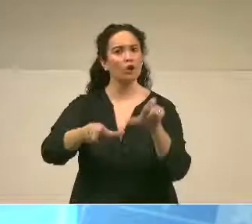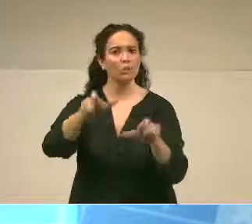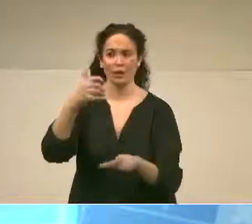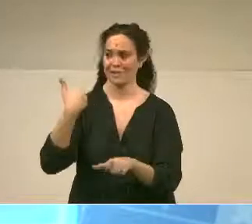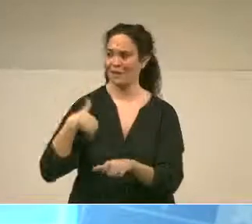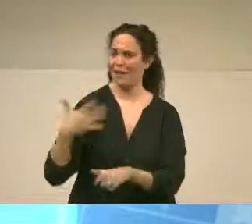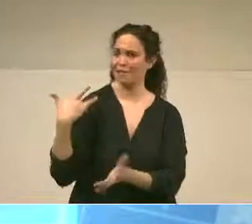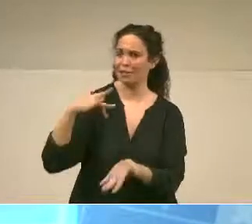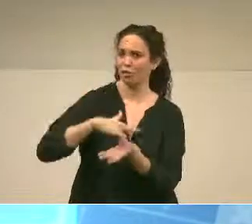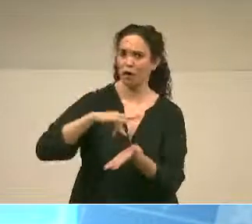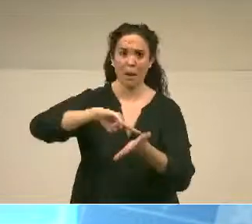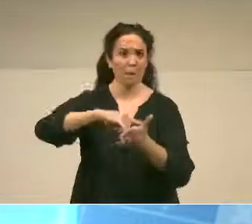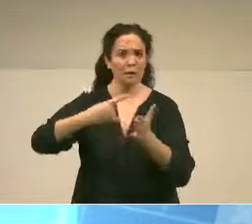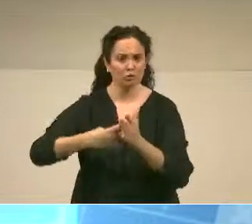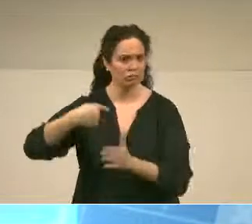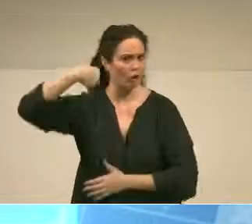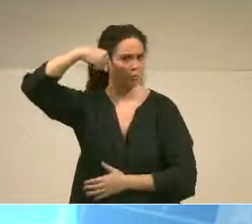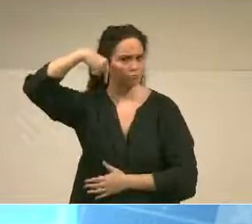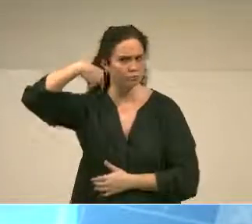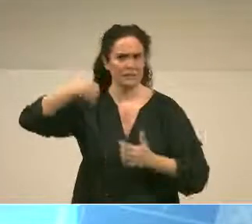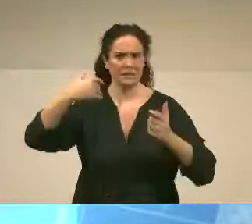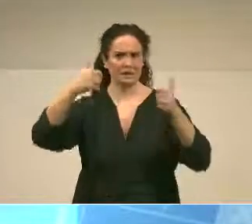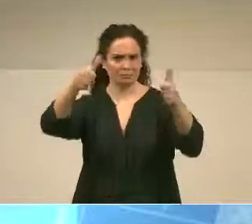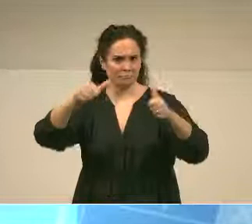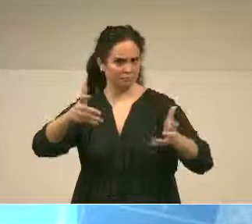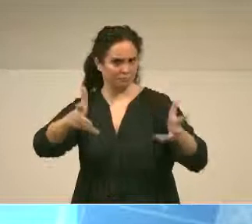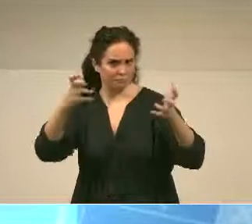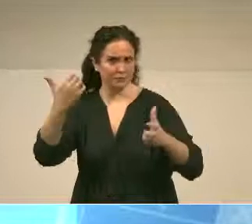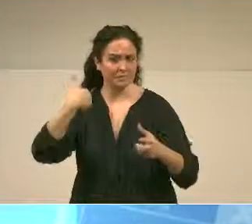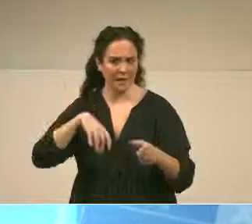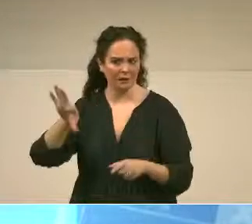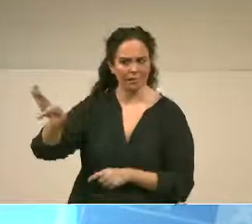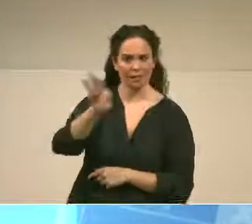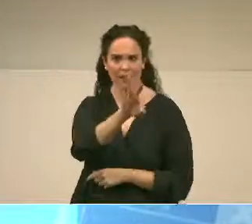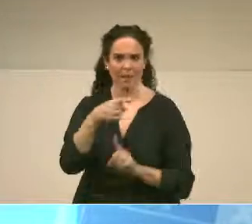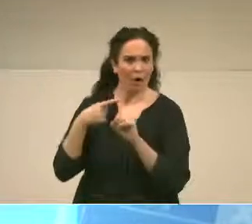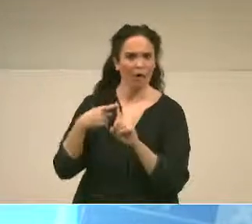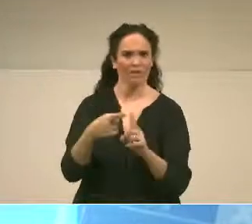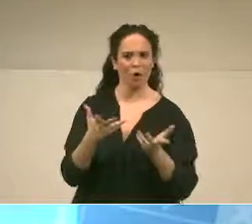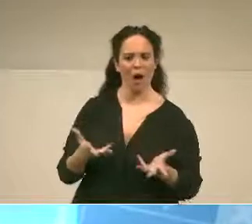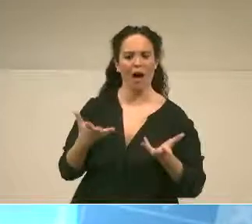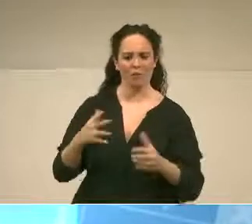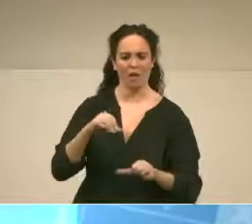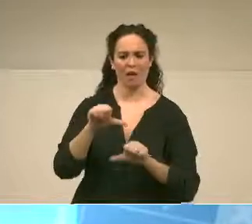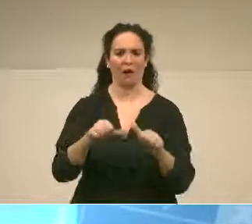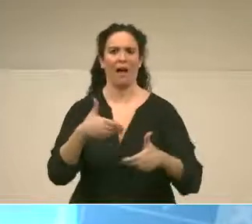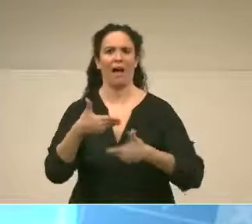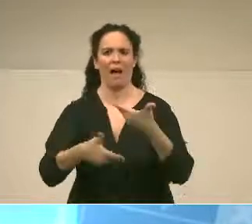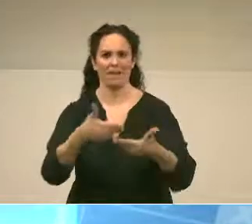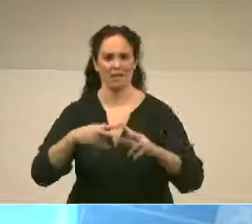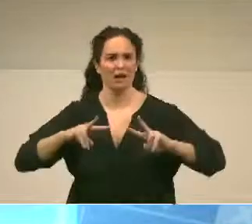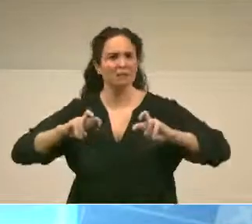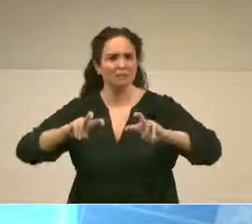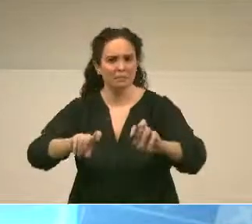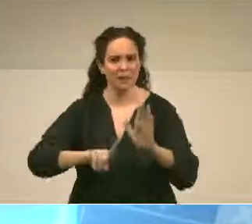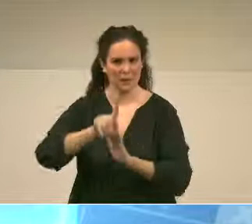son doctores y que pueden facilitar esa comprensión de cómo hay que llevar adelante la I+D. Y, por